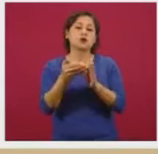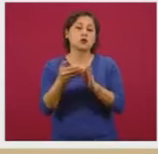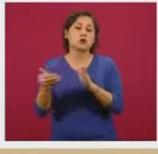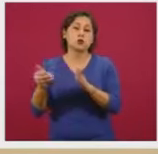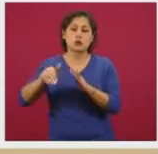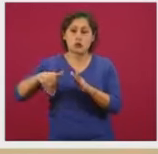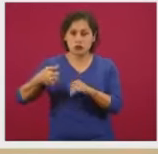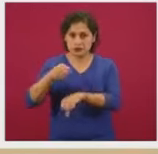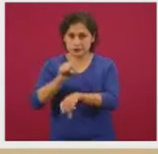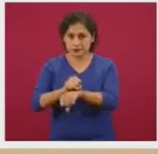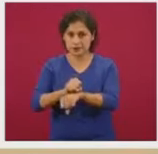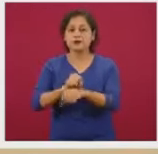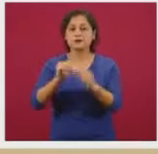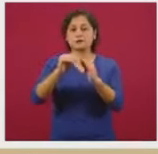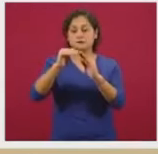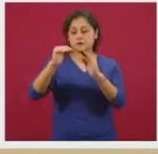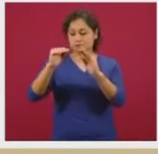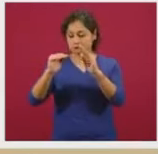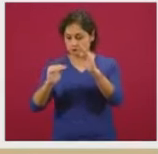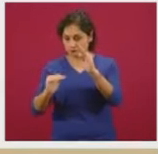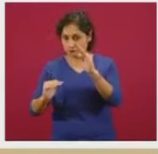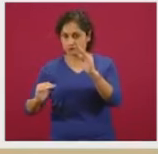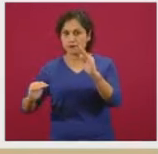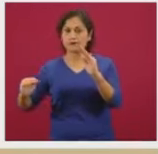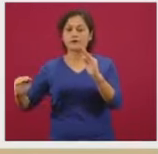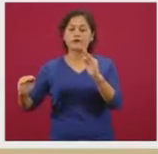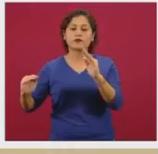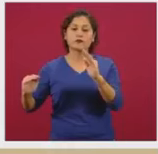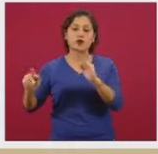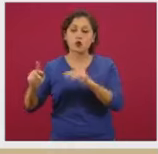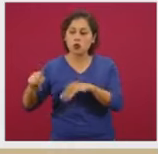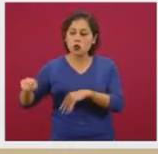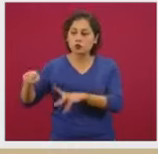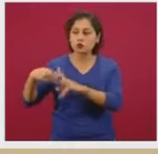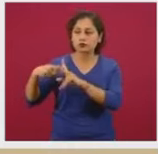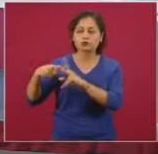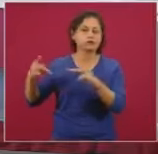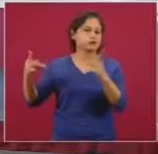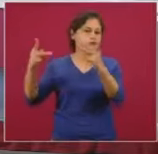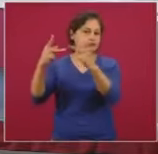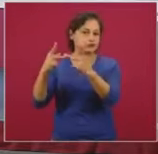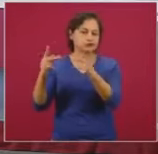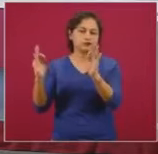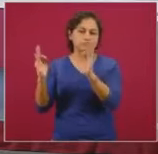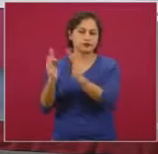semanas prácticamente en el nivel que tiene de lo esperado. La siguiente, por favor.